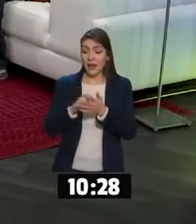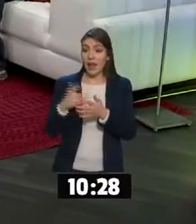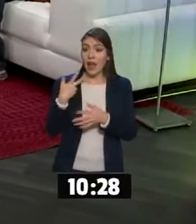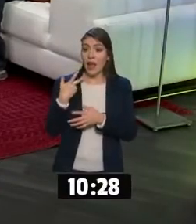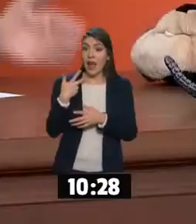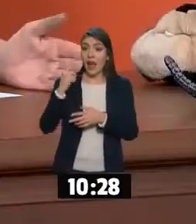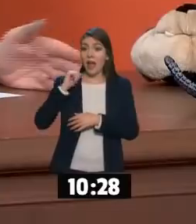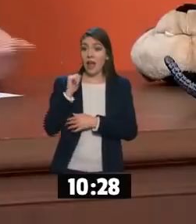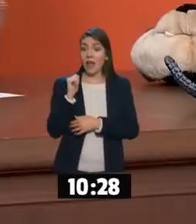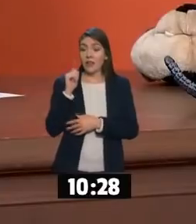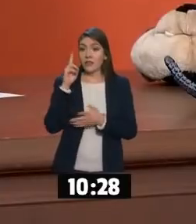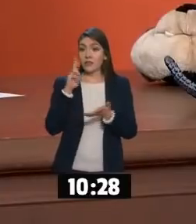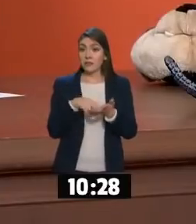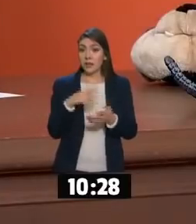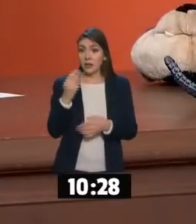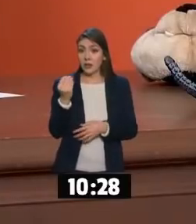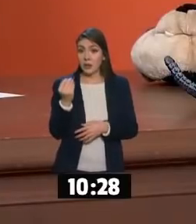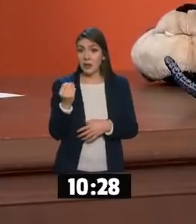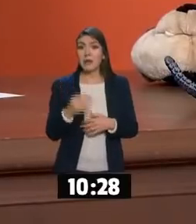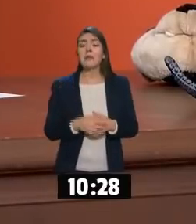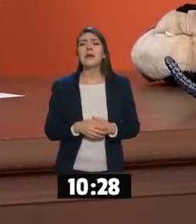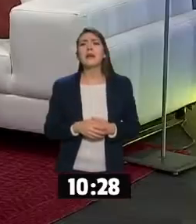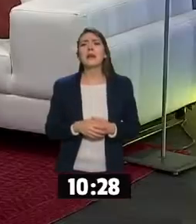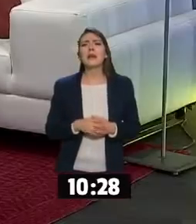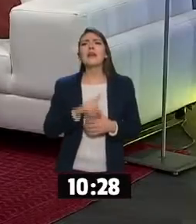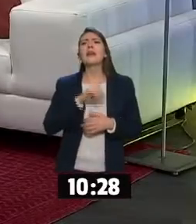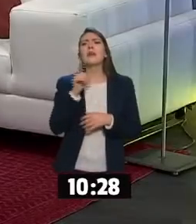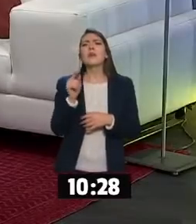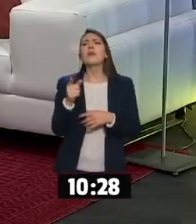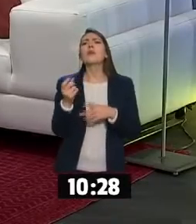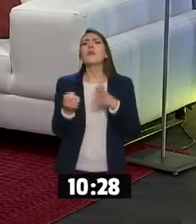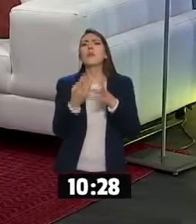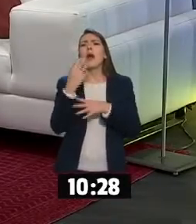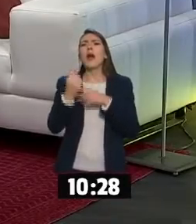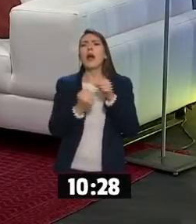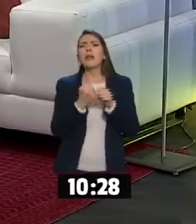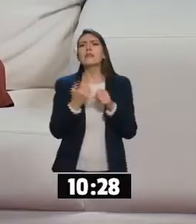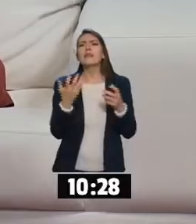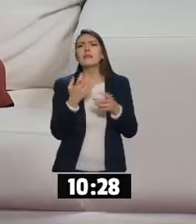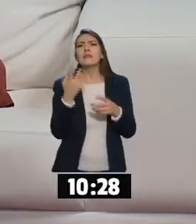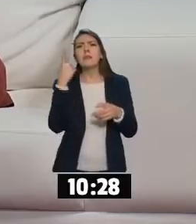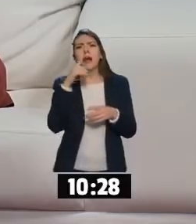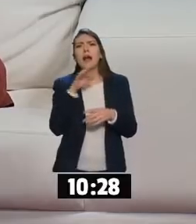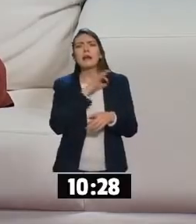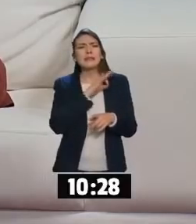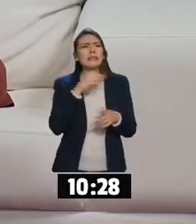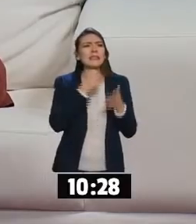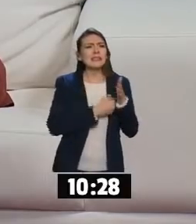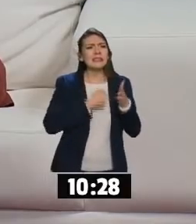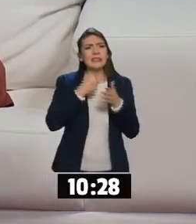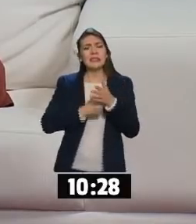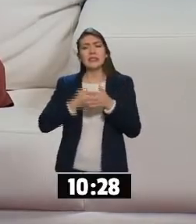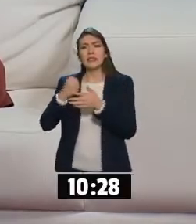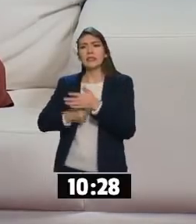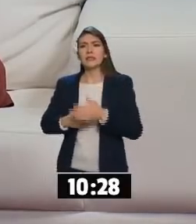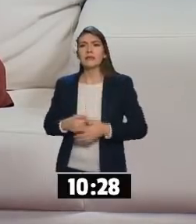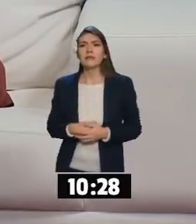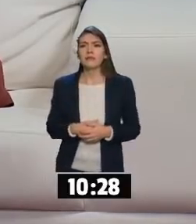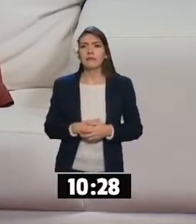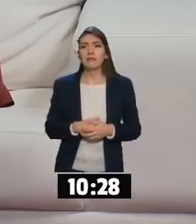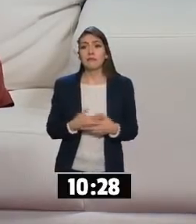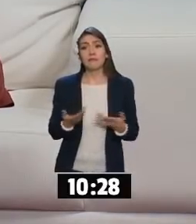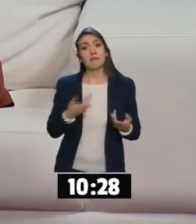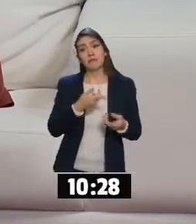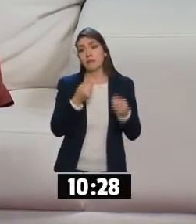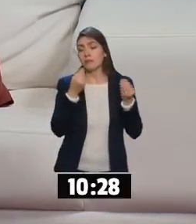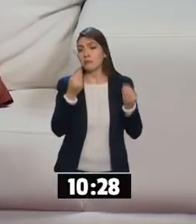¿Y cuánto le pedaleaste tú hasta que se pudo realizar? ¿Cuántos años? No, pues fueron varios. La verdad es que yo estaba haciendo el stand-up